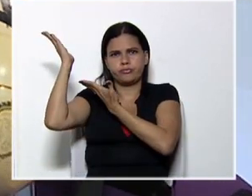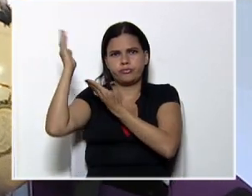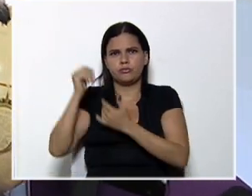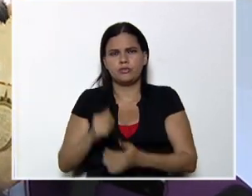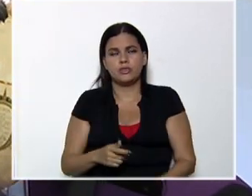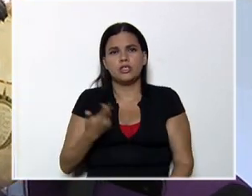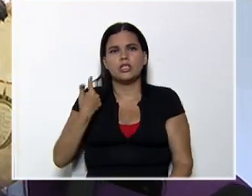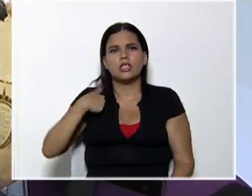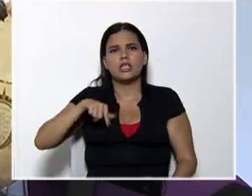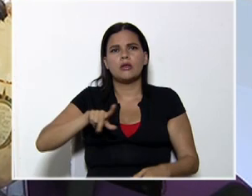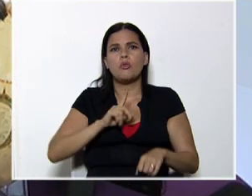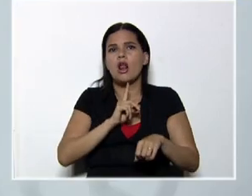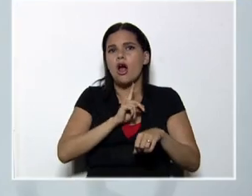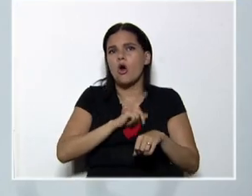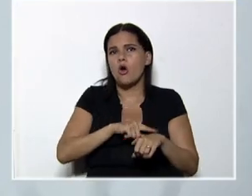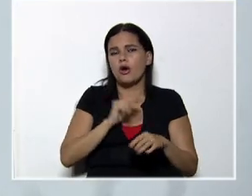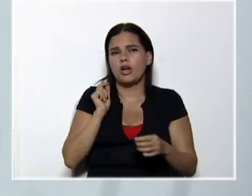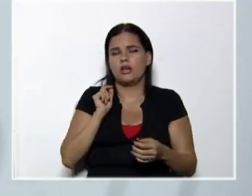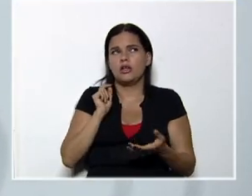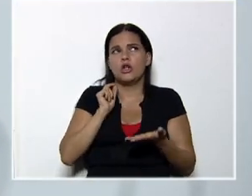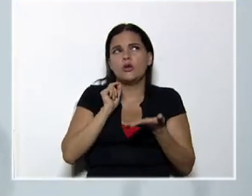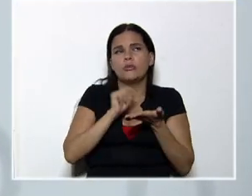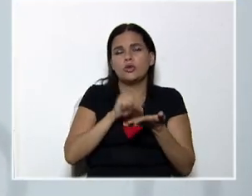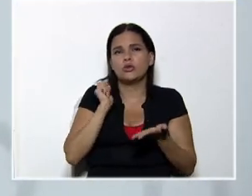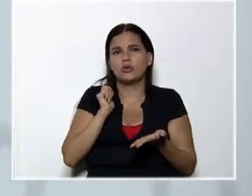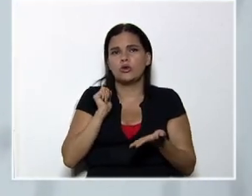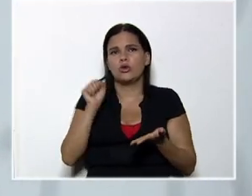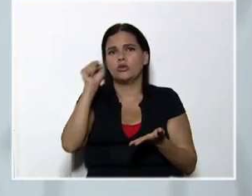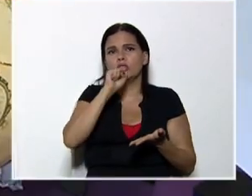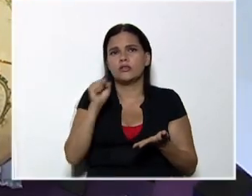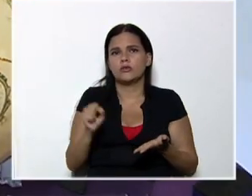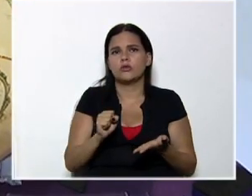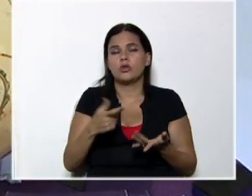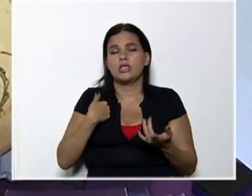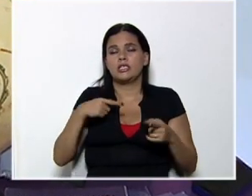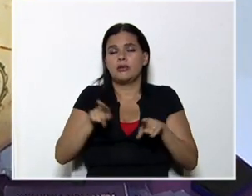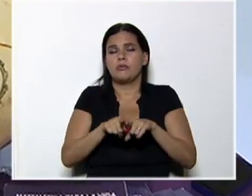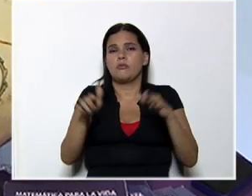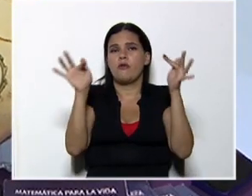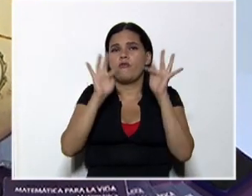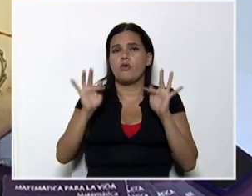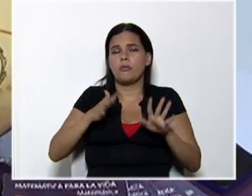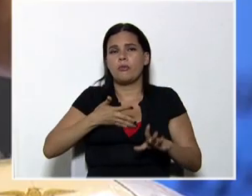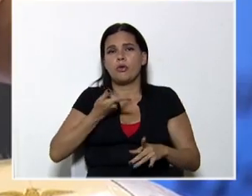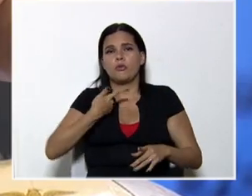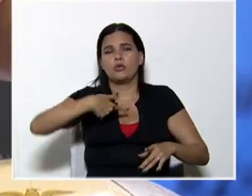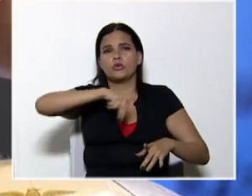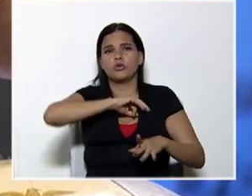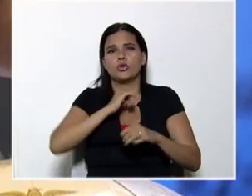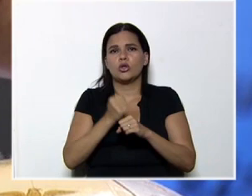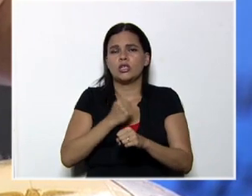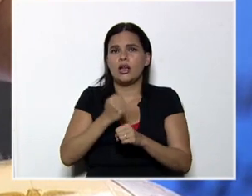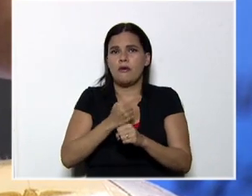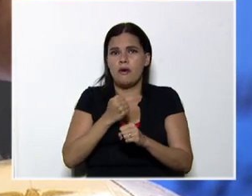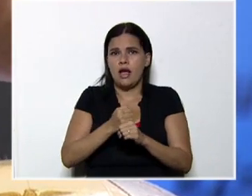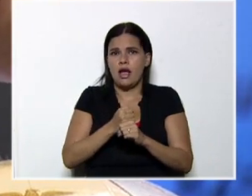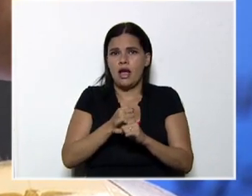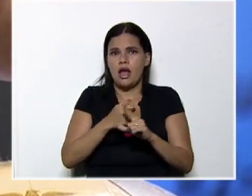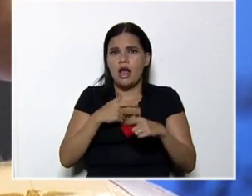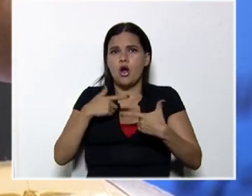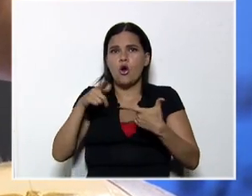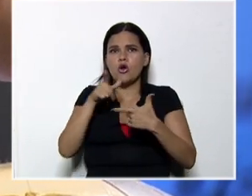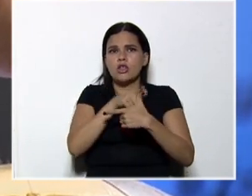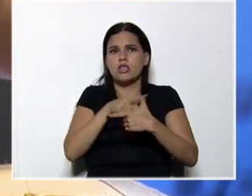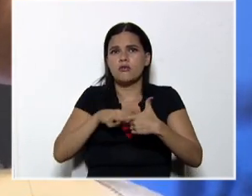las horas, los minutos y los segundos. De esa misma forma podemos nosotros trabajar o dividir los ángulos